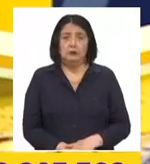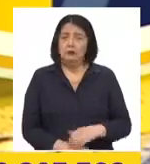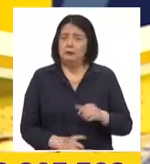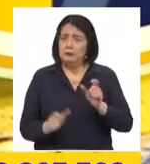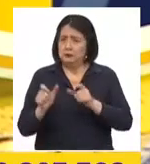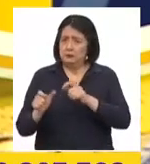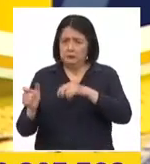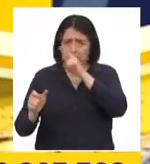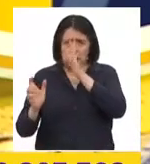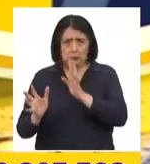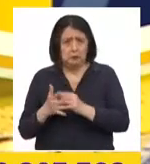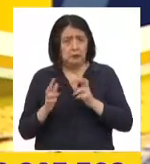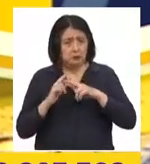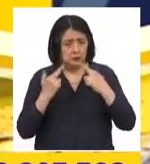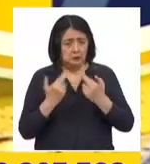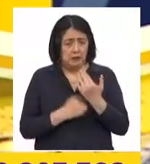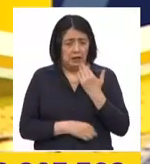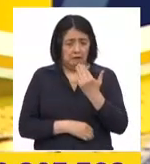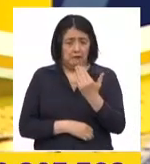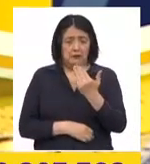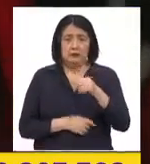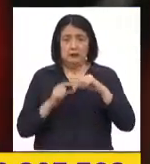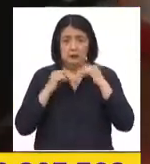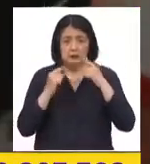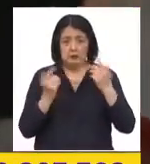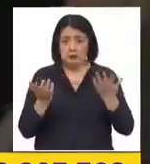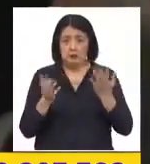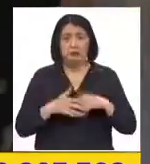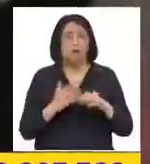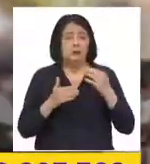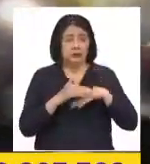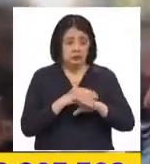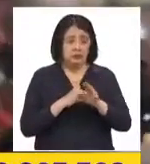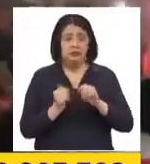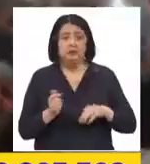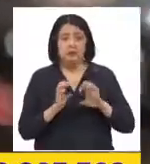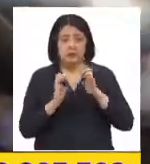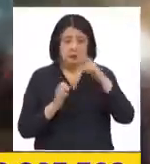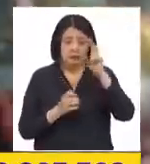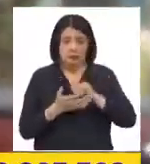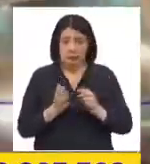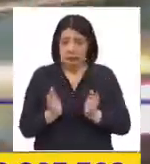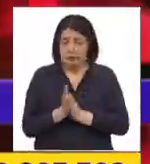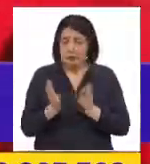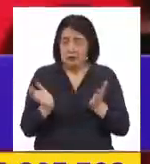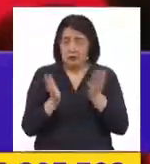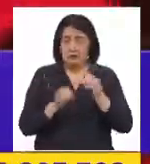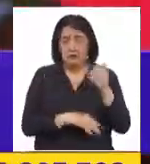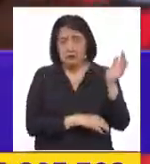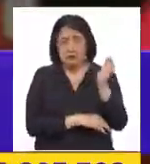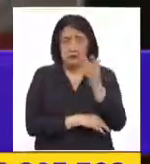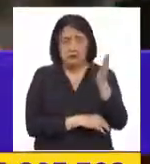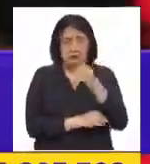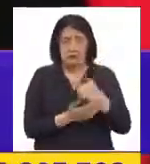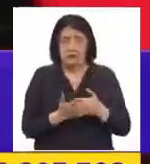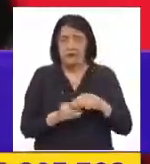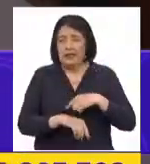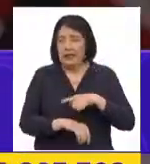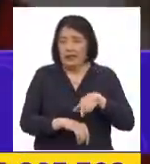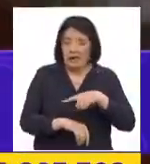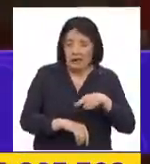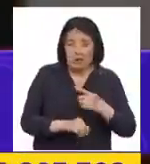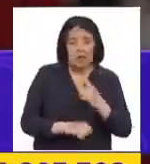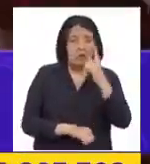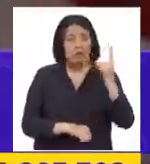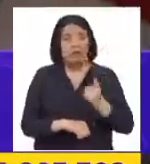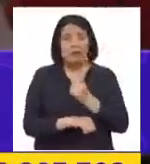hinchas peruanos se reunieron al frente del hotel donde concentra la selección nacional y animaron un banderazo. El aliento duró